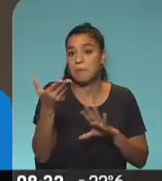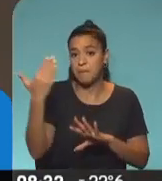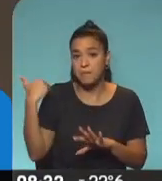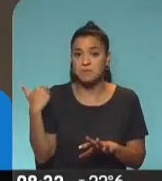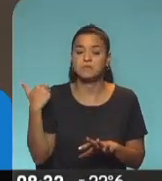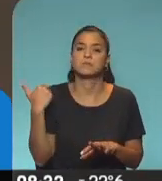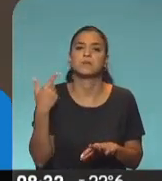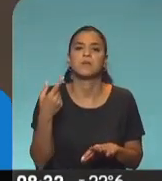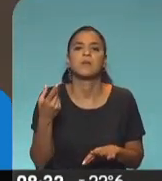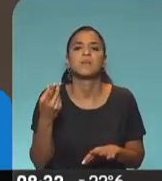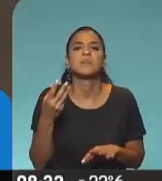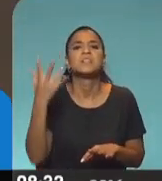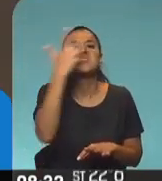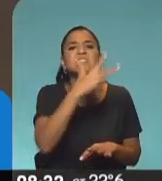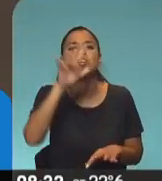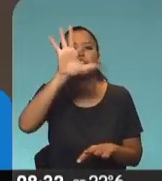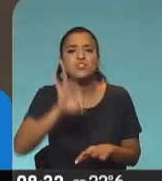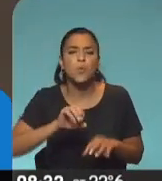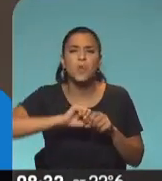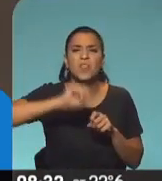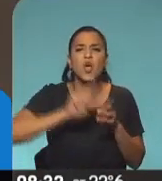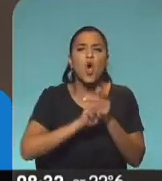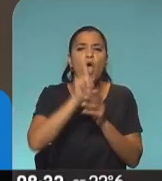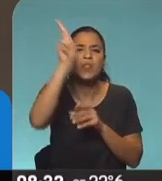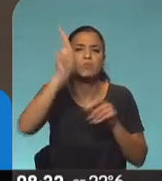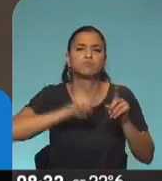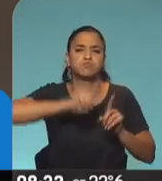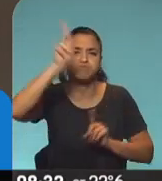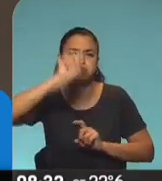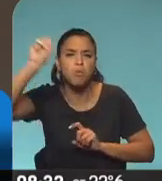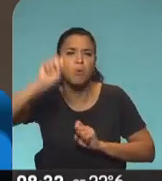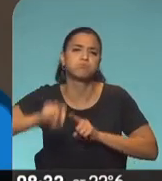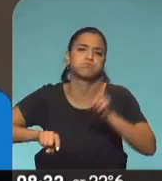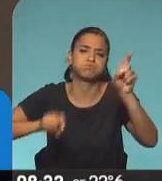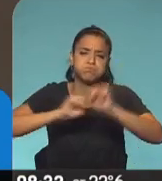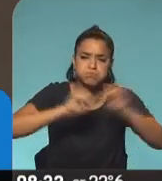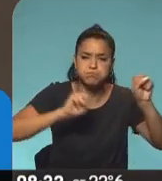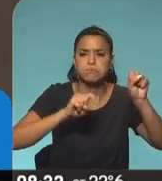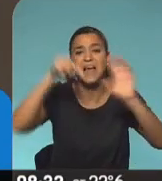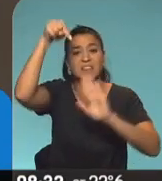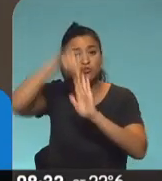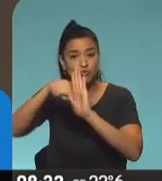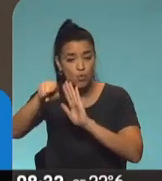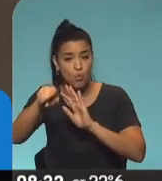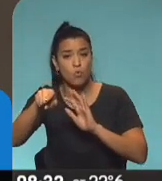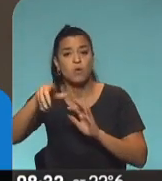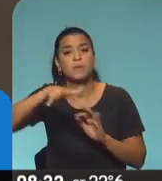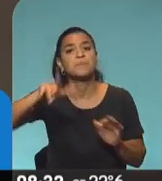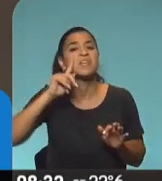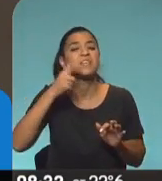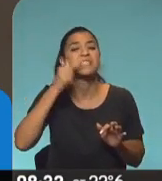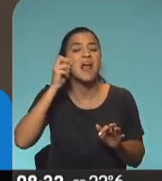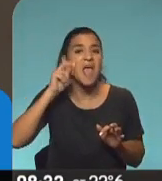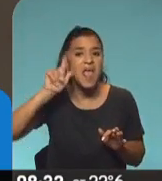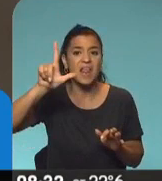con más de 350 cohetes lanzados desde la Franja de Gaza hacia el sur del Estado de Israel, a las